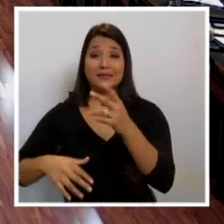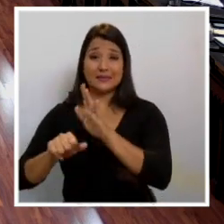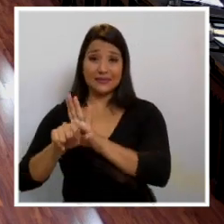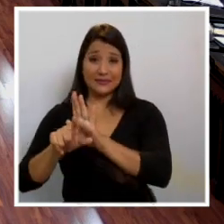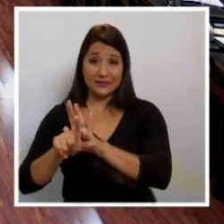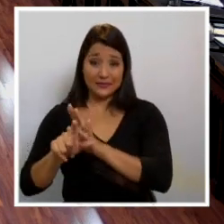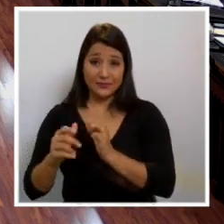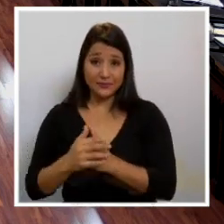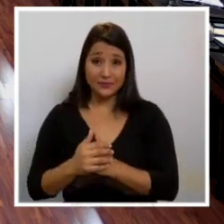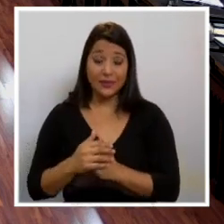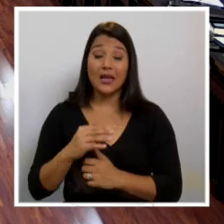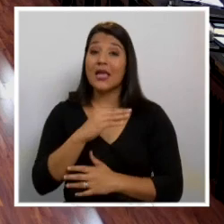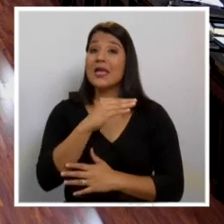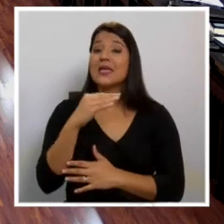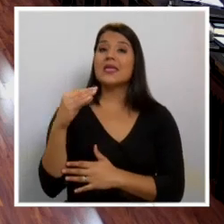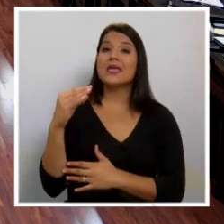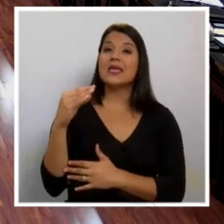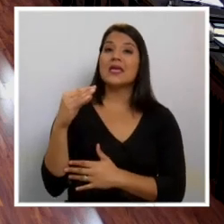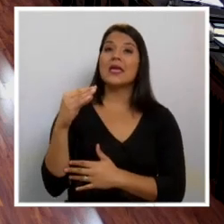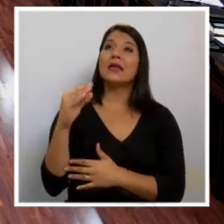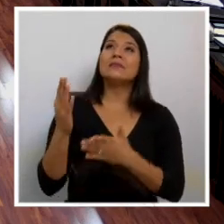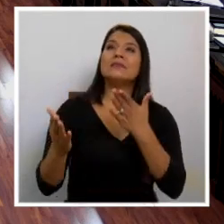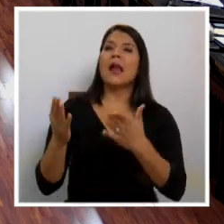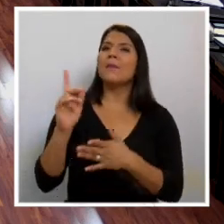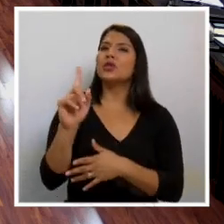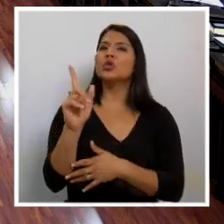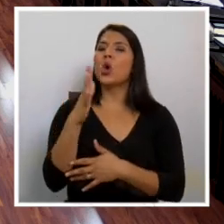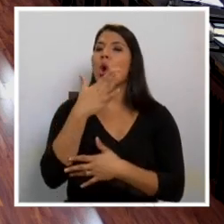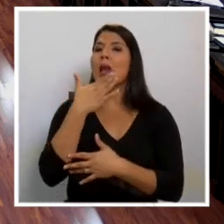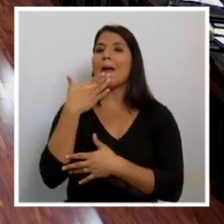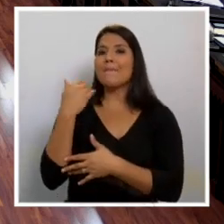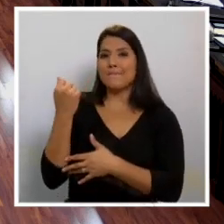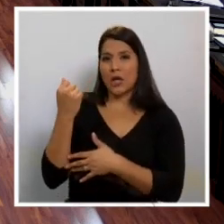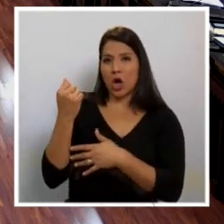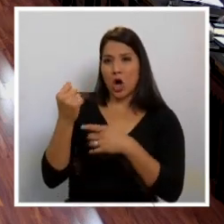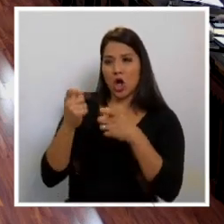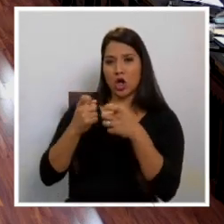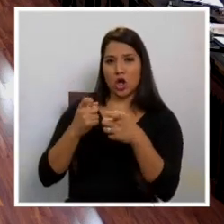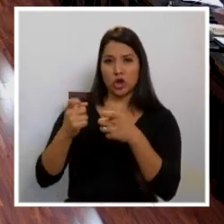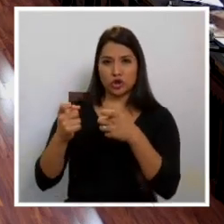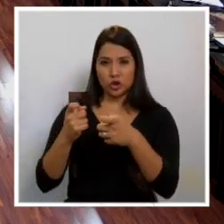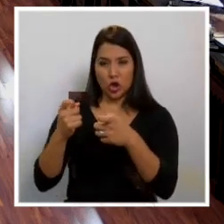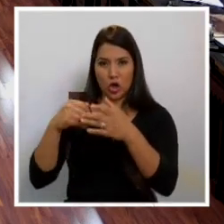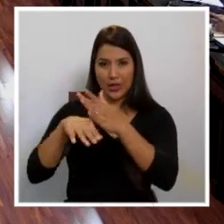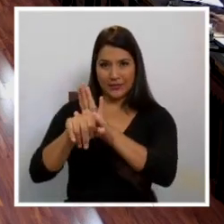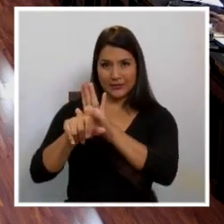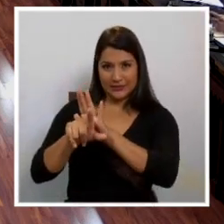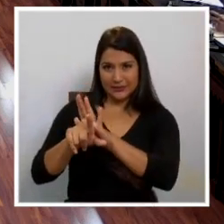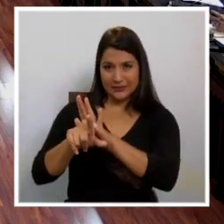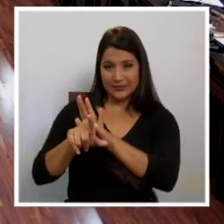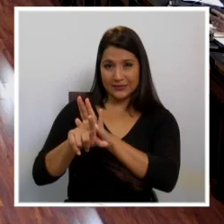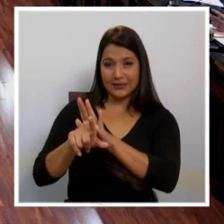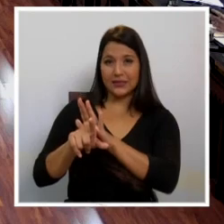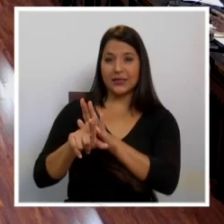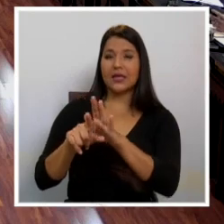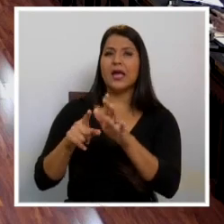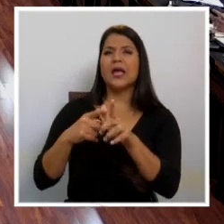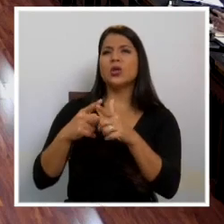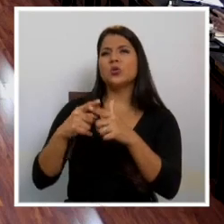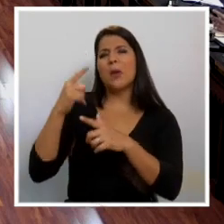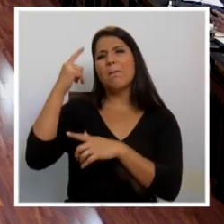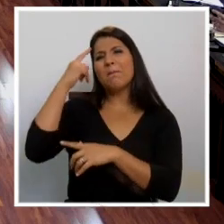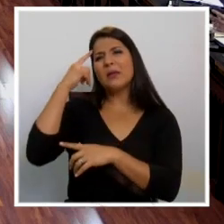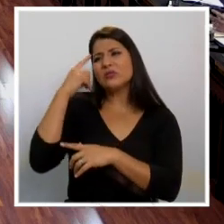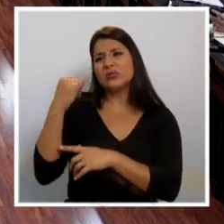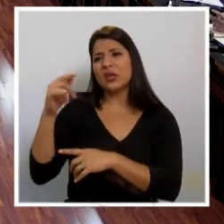aras de la mejor gobernabilidad de la administración de la Asamblea sacrifican esa secretaría, pienso que no